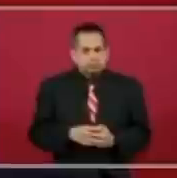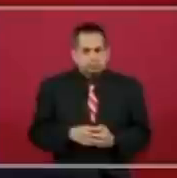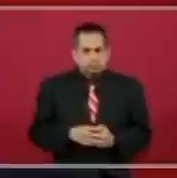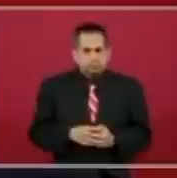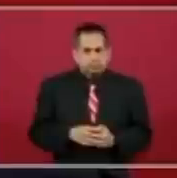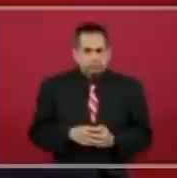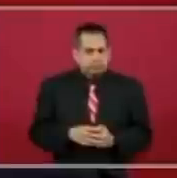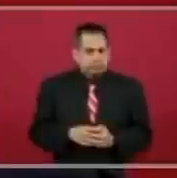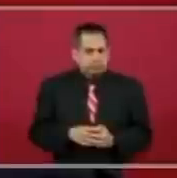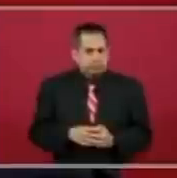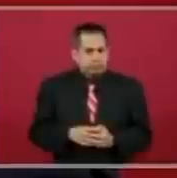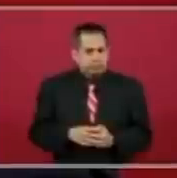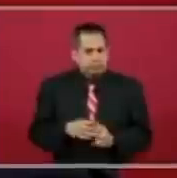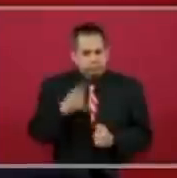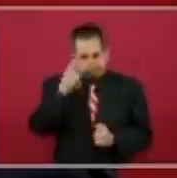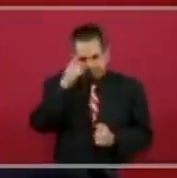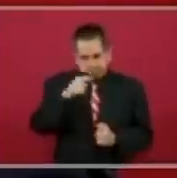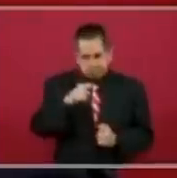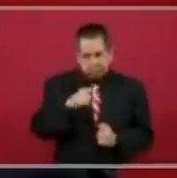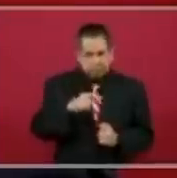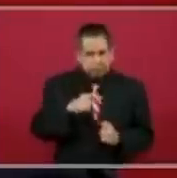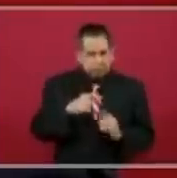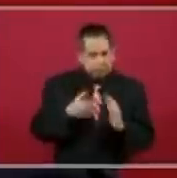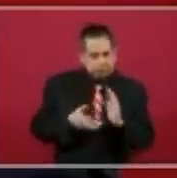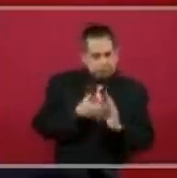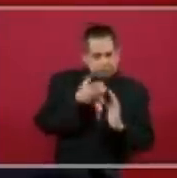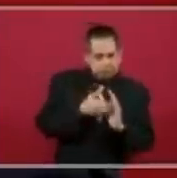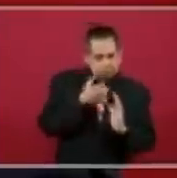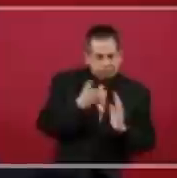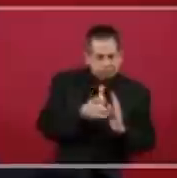para sacar los restos